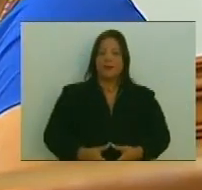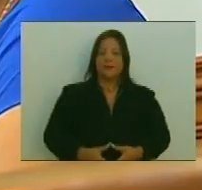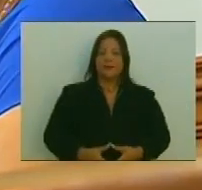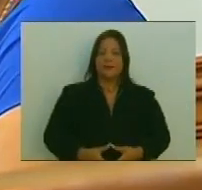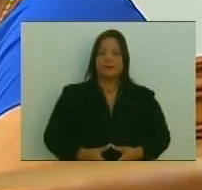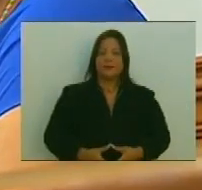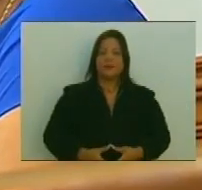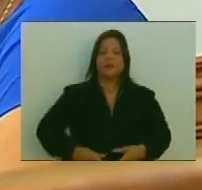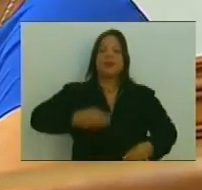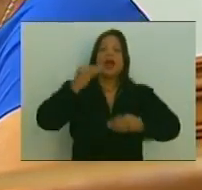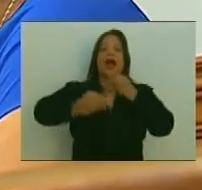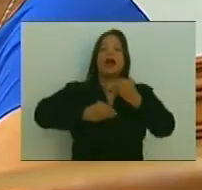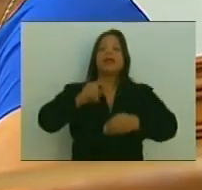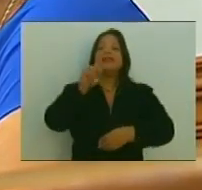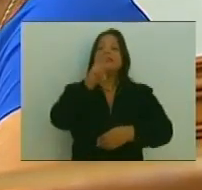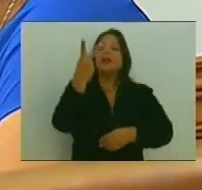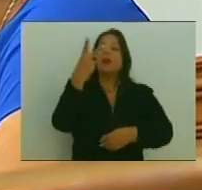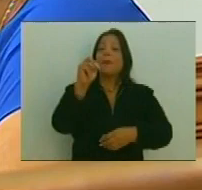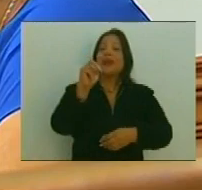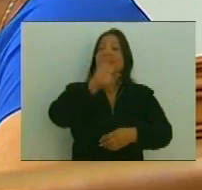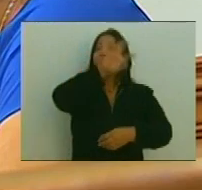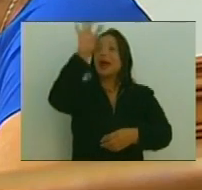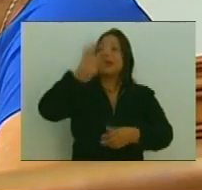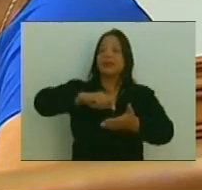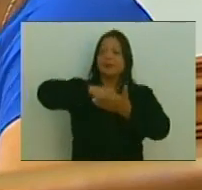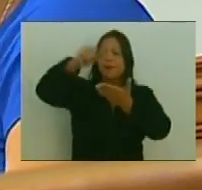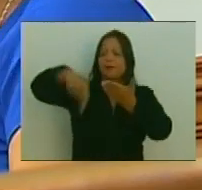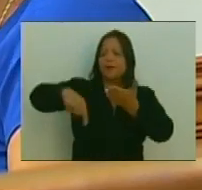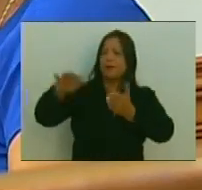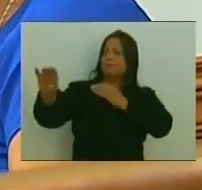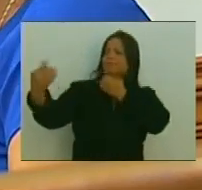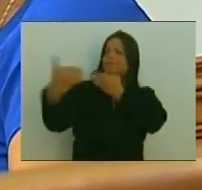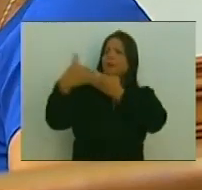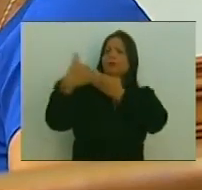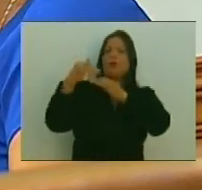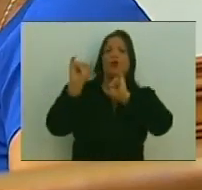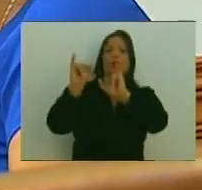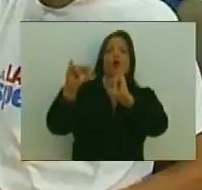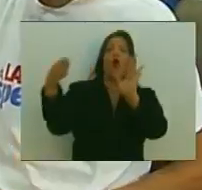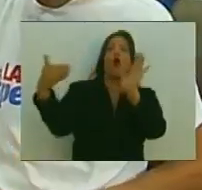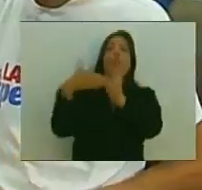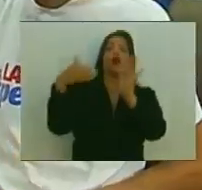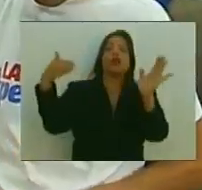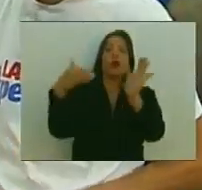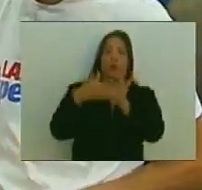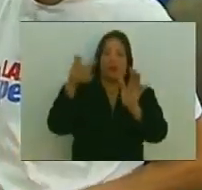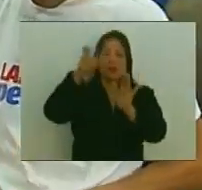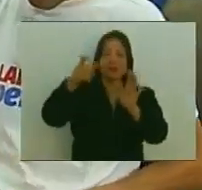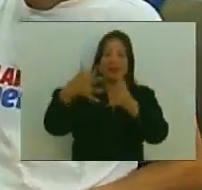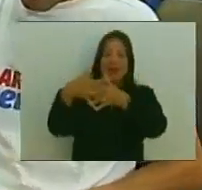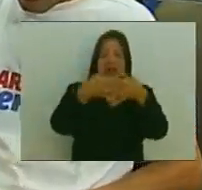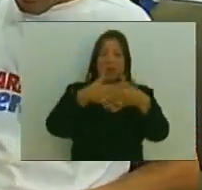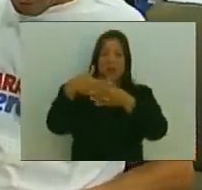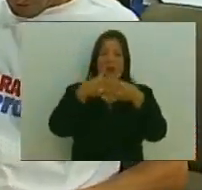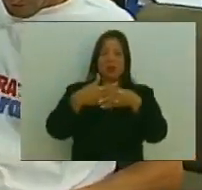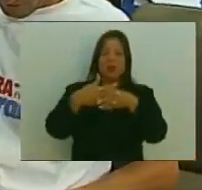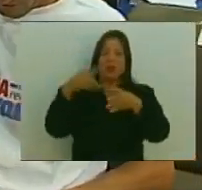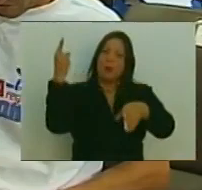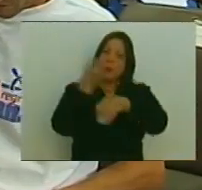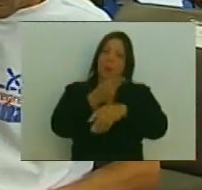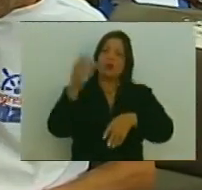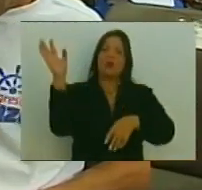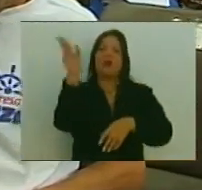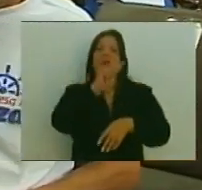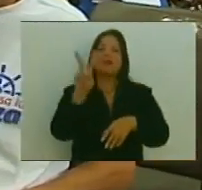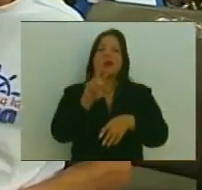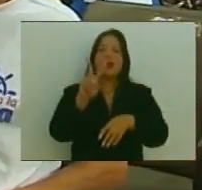Han realizado 120 países rechazando las medidas unilaterales del gobierno de los Estados Unidos,